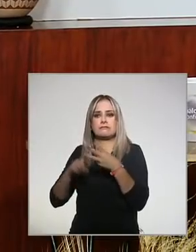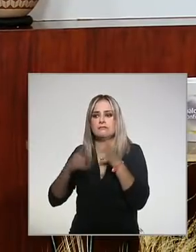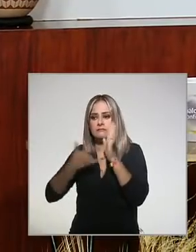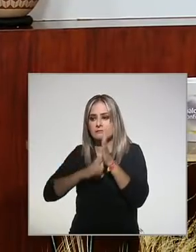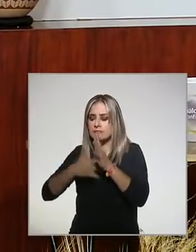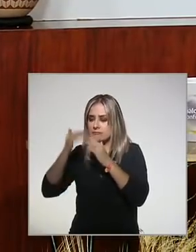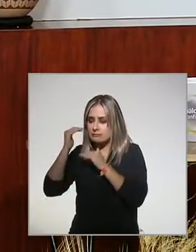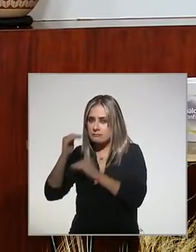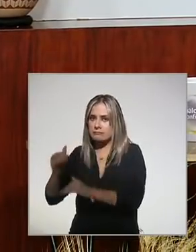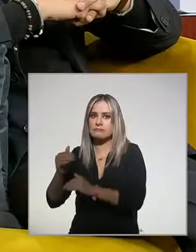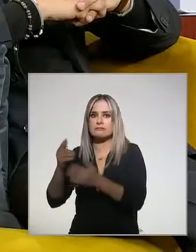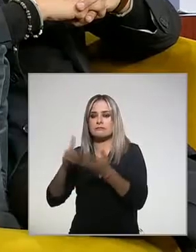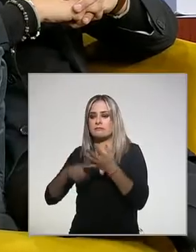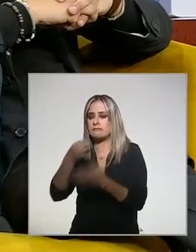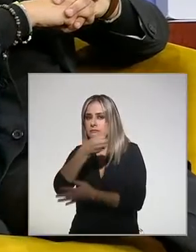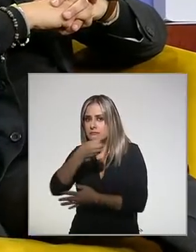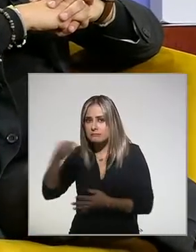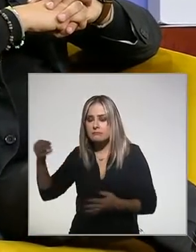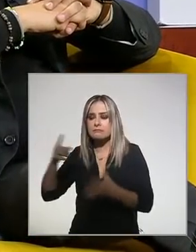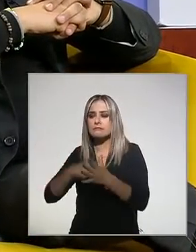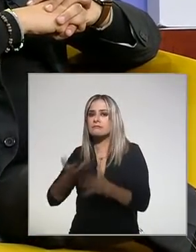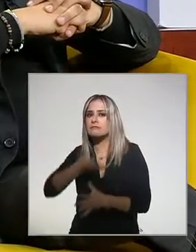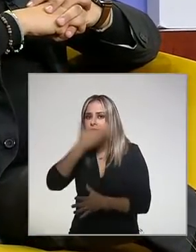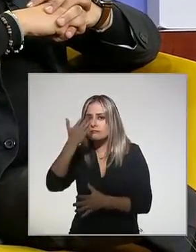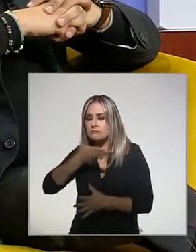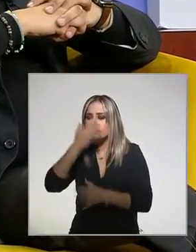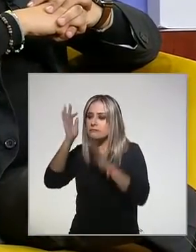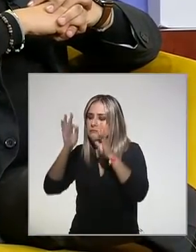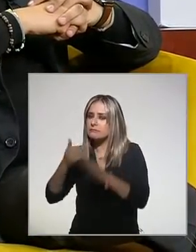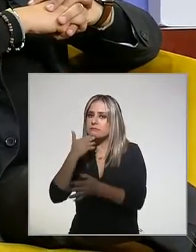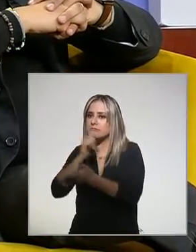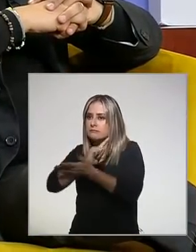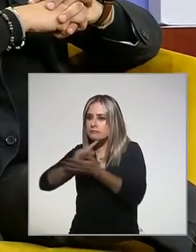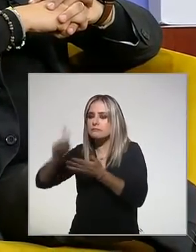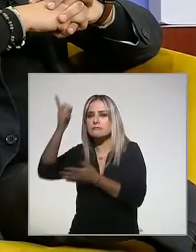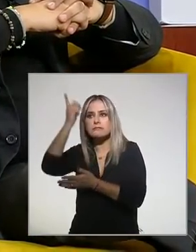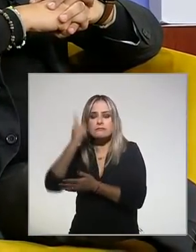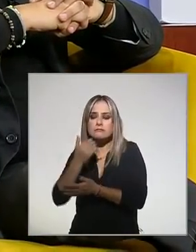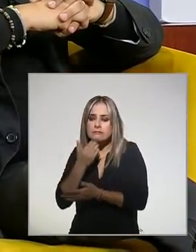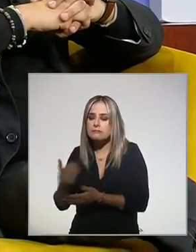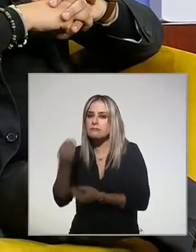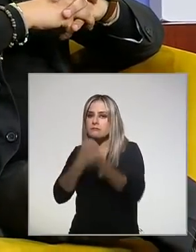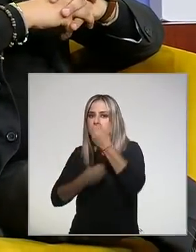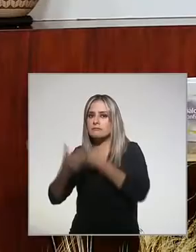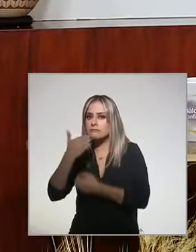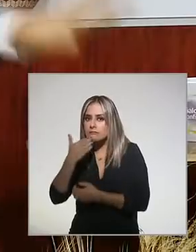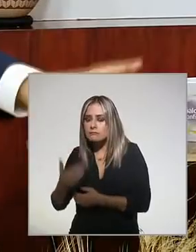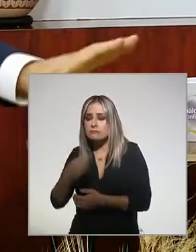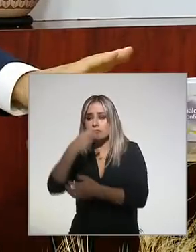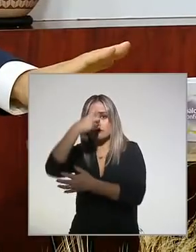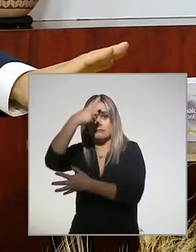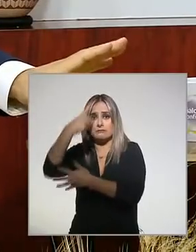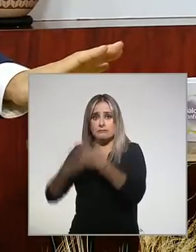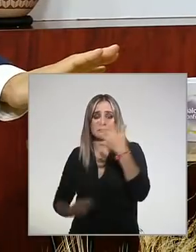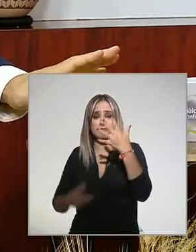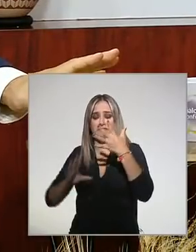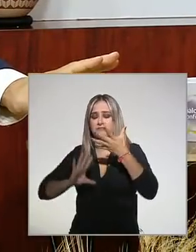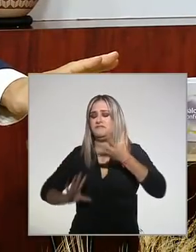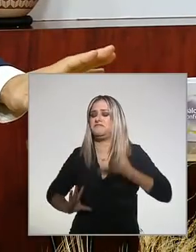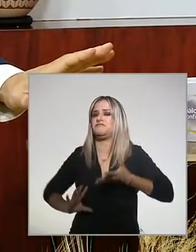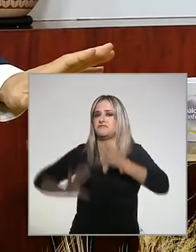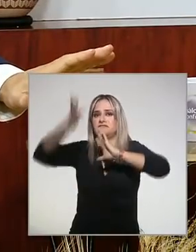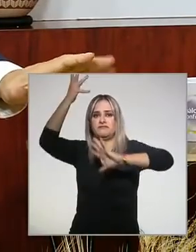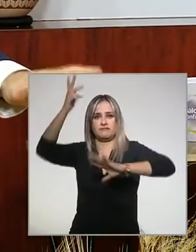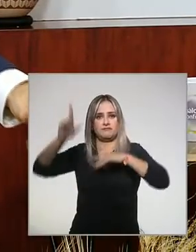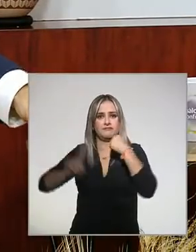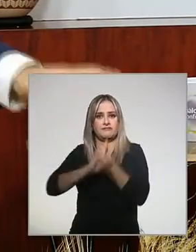horarios, orden, hábitos de higiene, hábitos de alimentación. Todo surgió allí. Entonces los